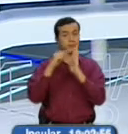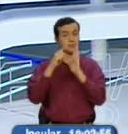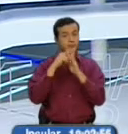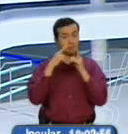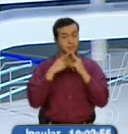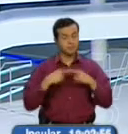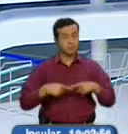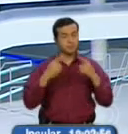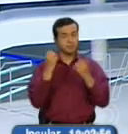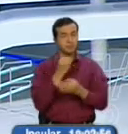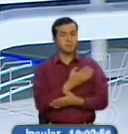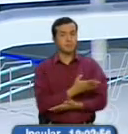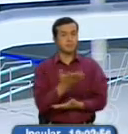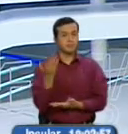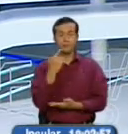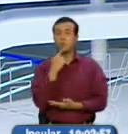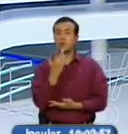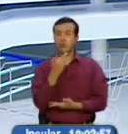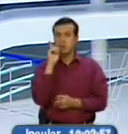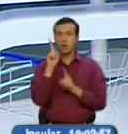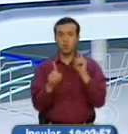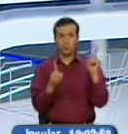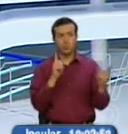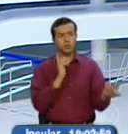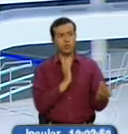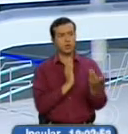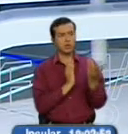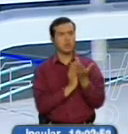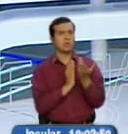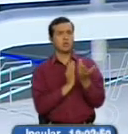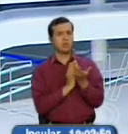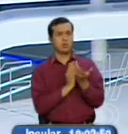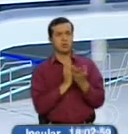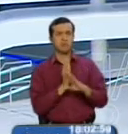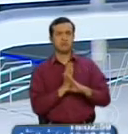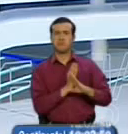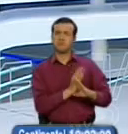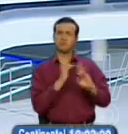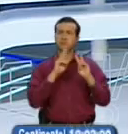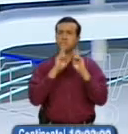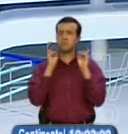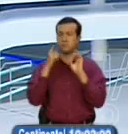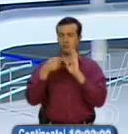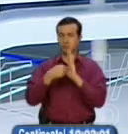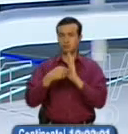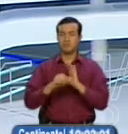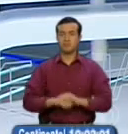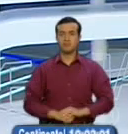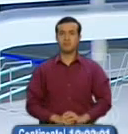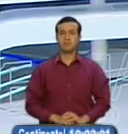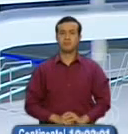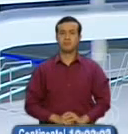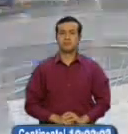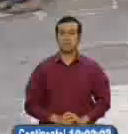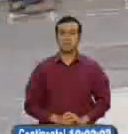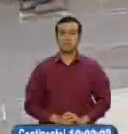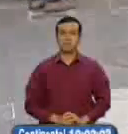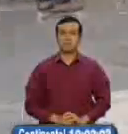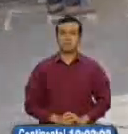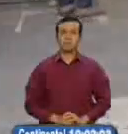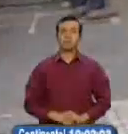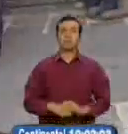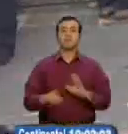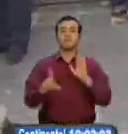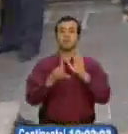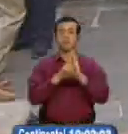Internas, Leonardo Orlando, desestimó críticas por esta nueva iniciativa en el campo tributario. La